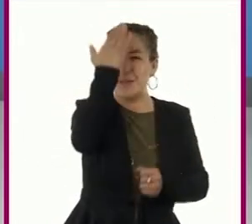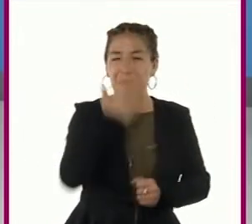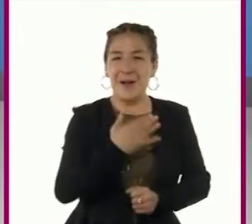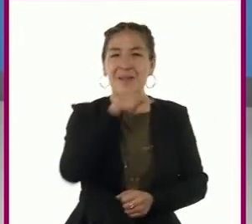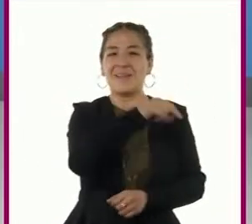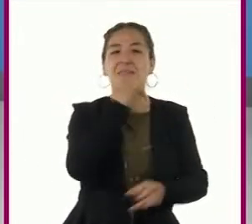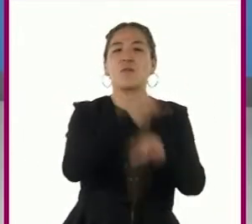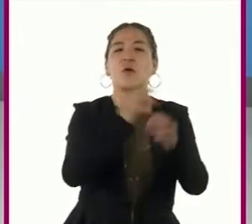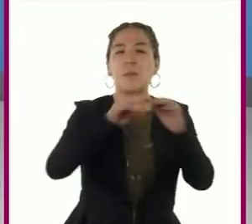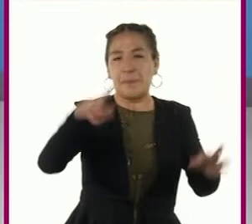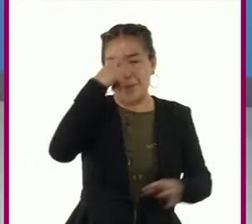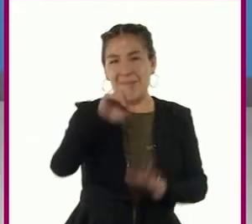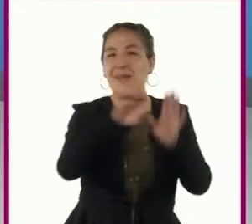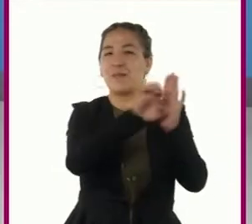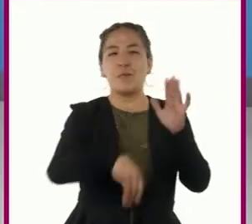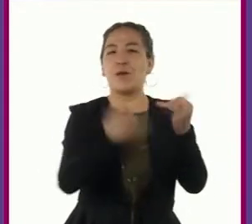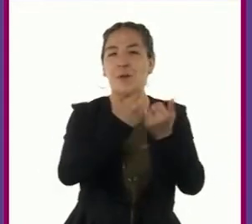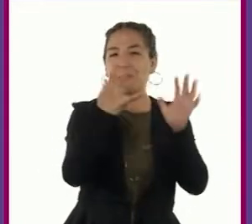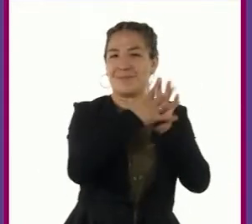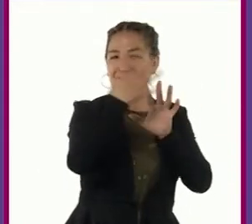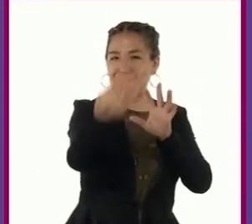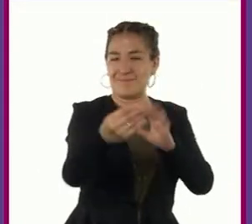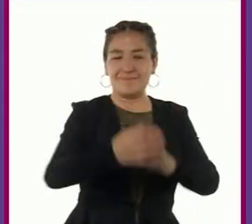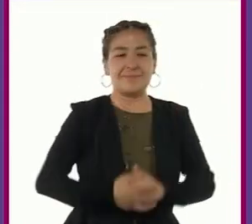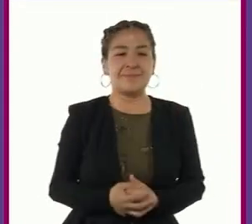un ejemplo para elaborar la suya.